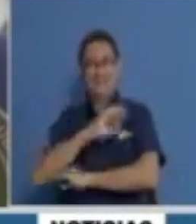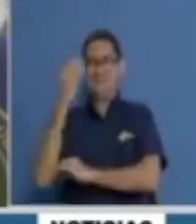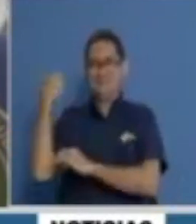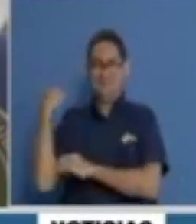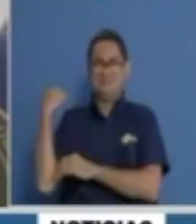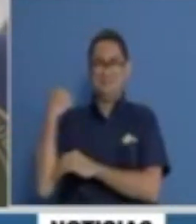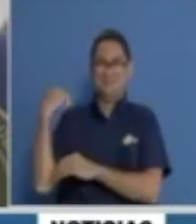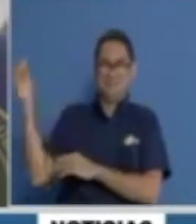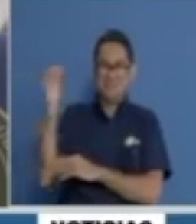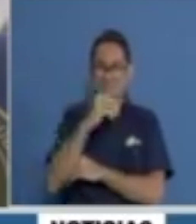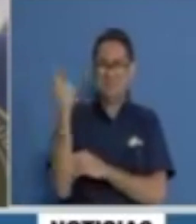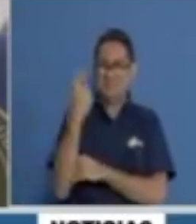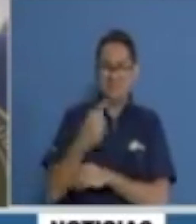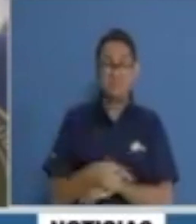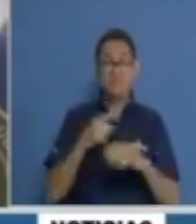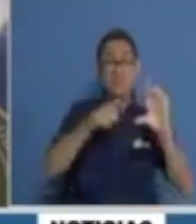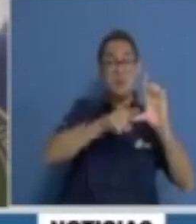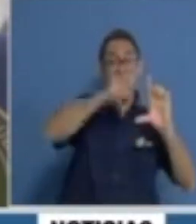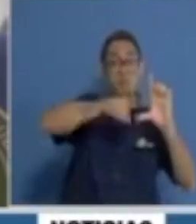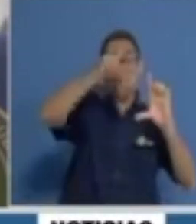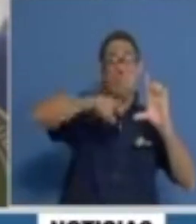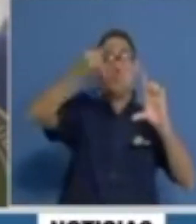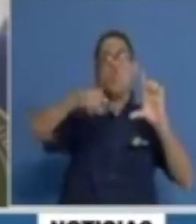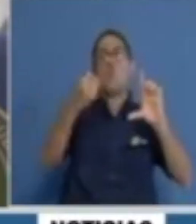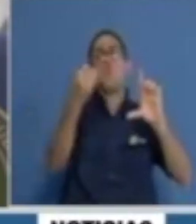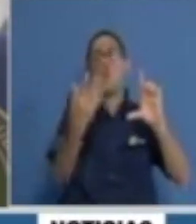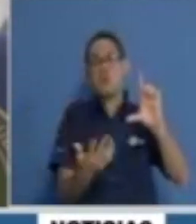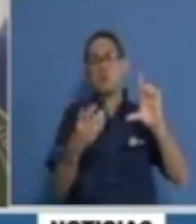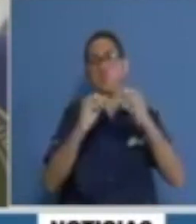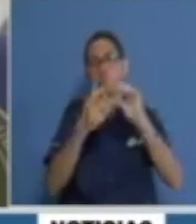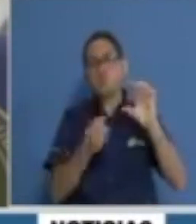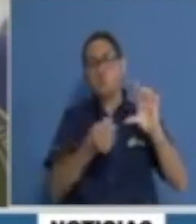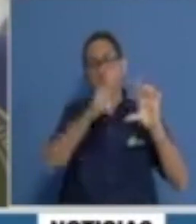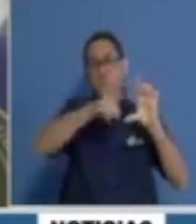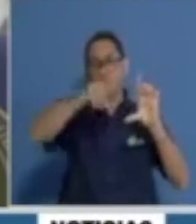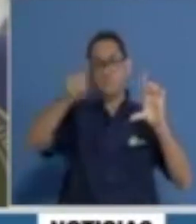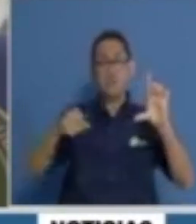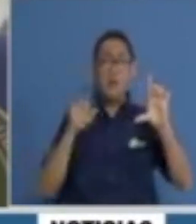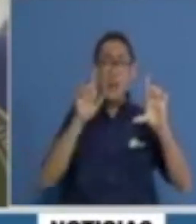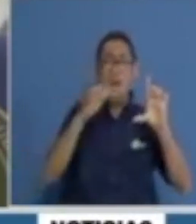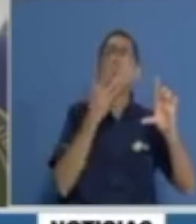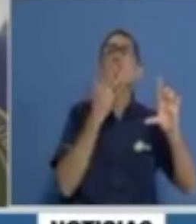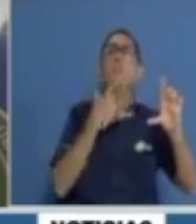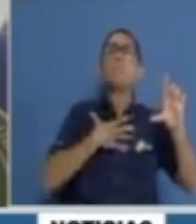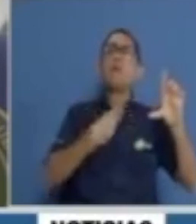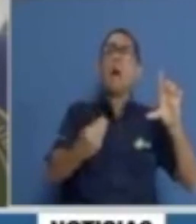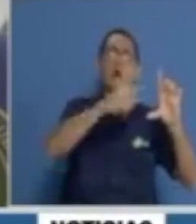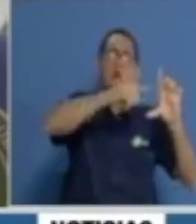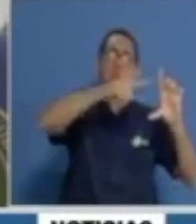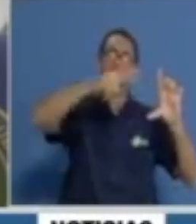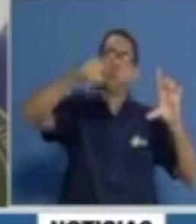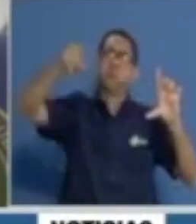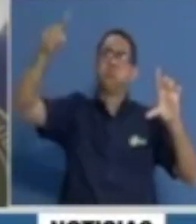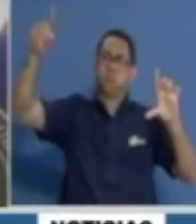la población. Cada una de las barras es el número. Lo que observamos en la línea blanca es el número